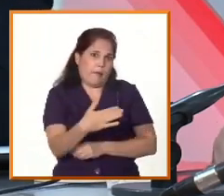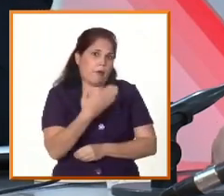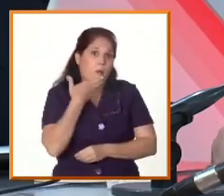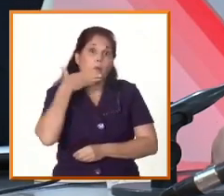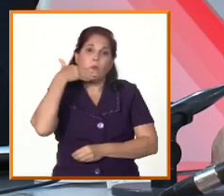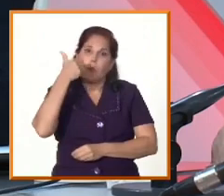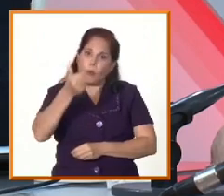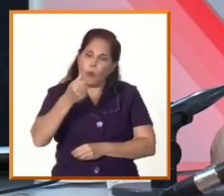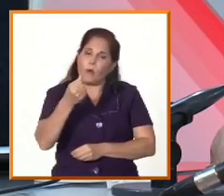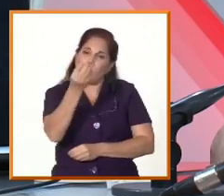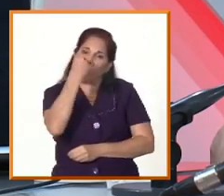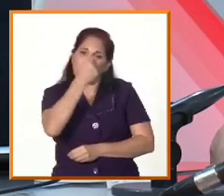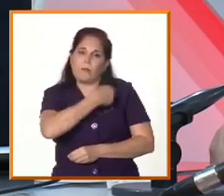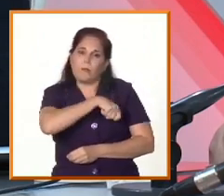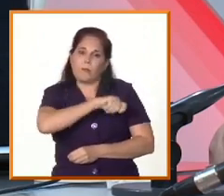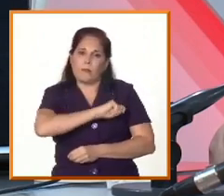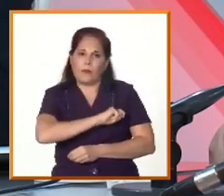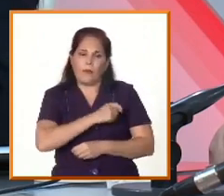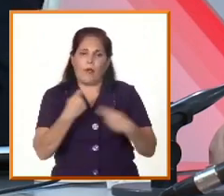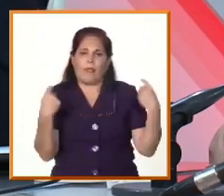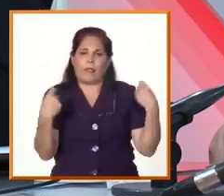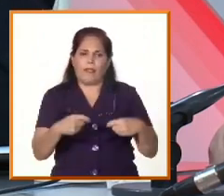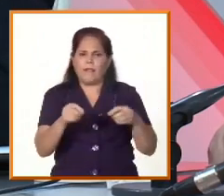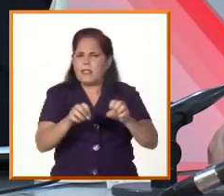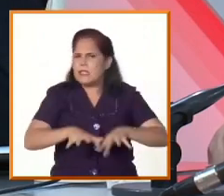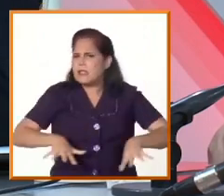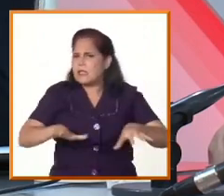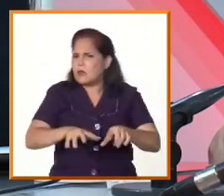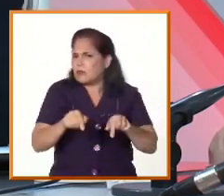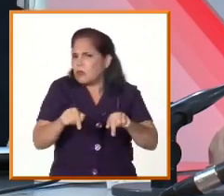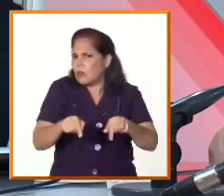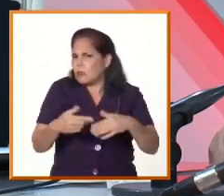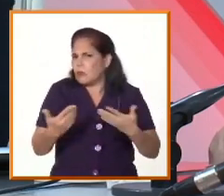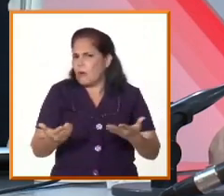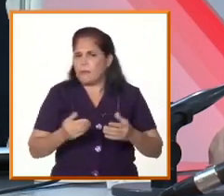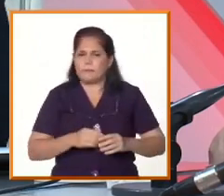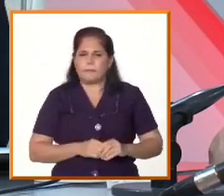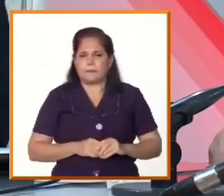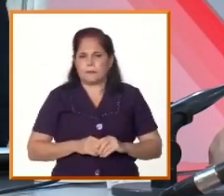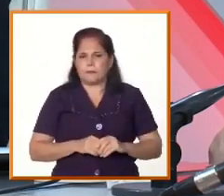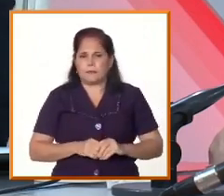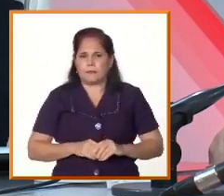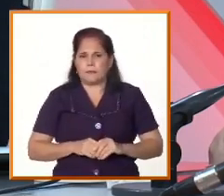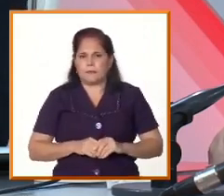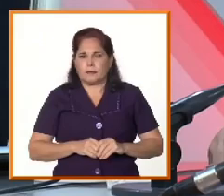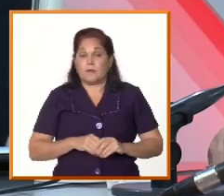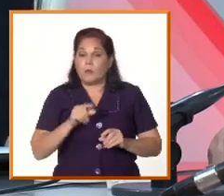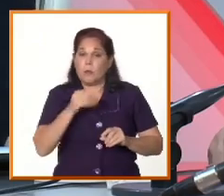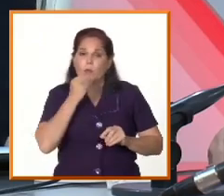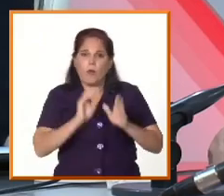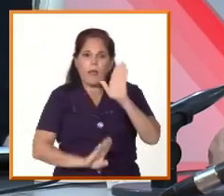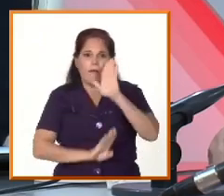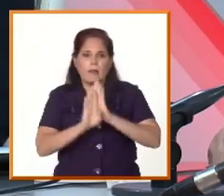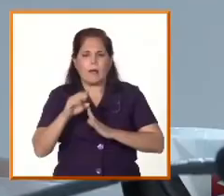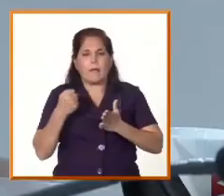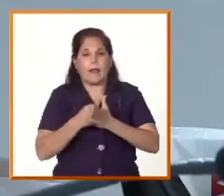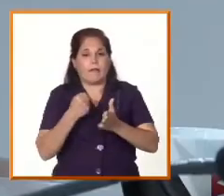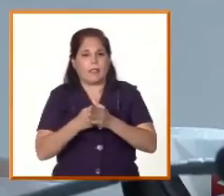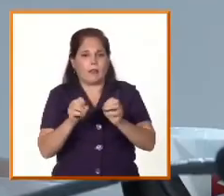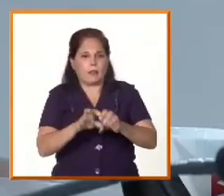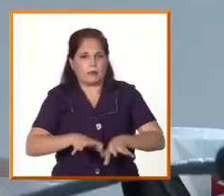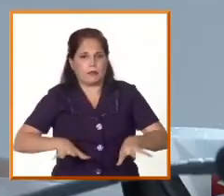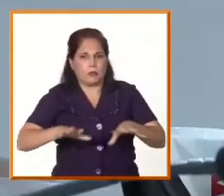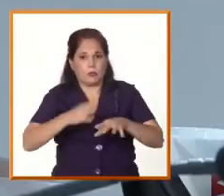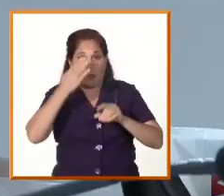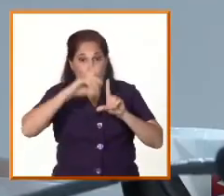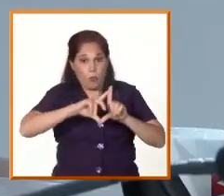de la el consumo de pescado En qué situación ha estado viceministra amidali que se ha podido avanzar como enfrentar los desafíos de un